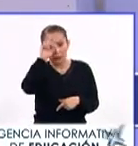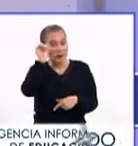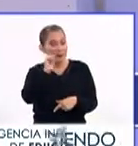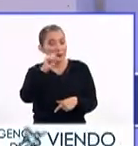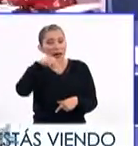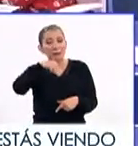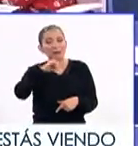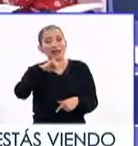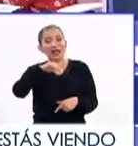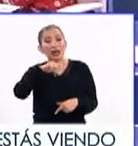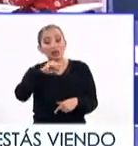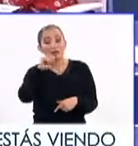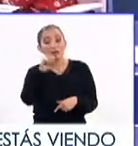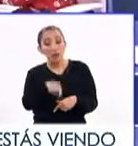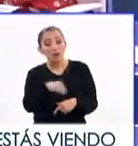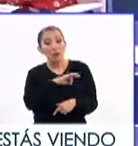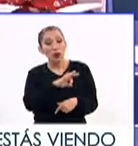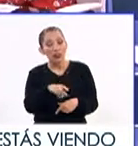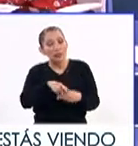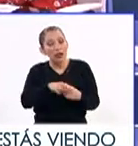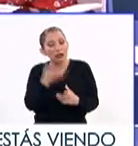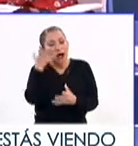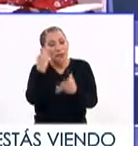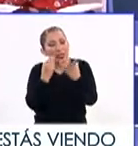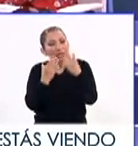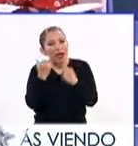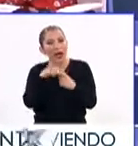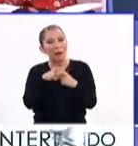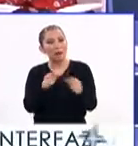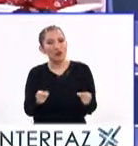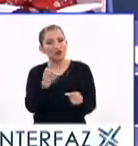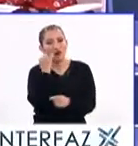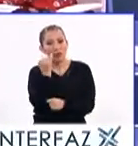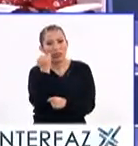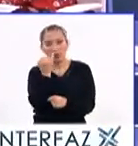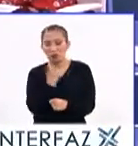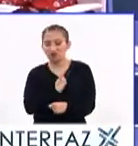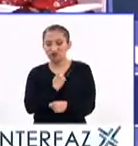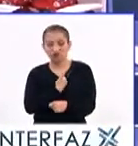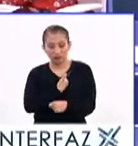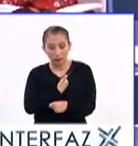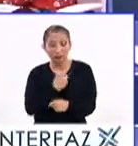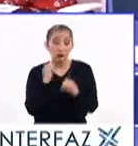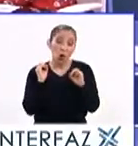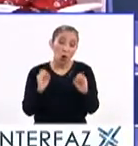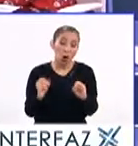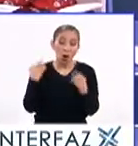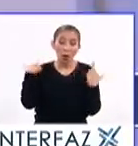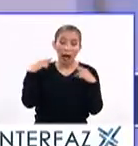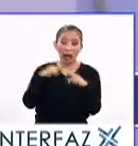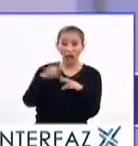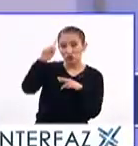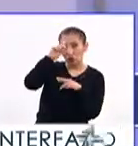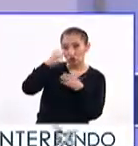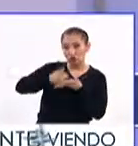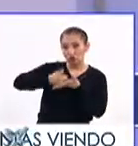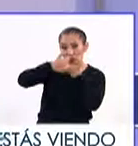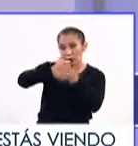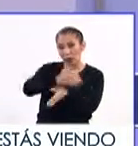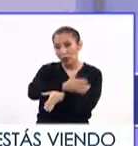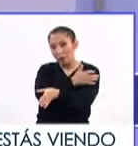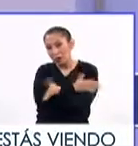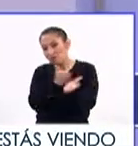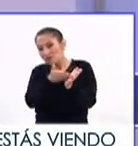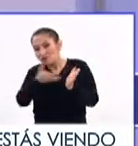siempre Minato porque a partir de ella pueden empezar a estudiar el japonés de forma autodidacta o con profesores que los